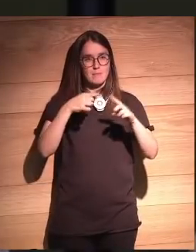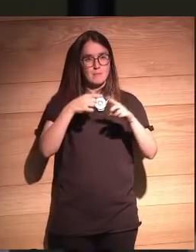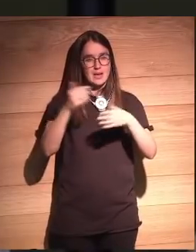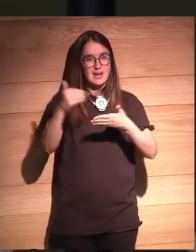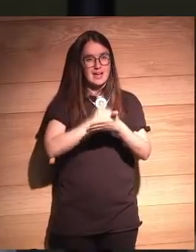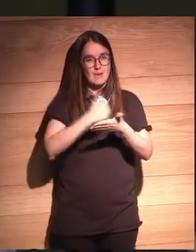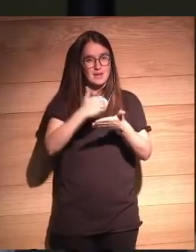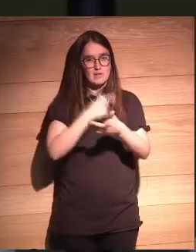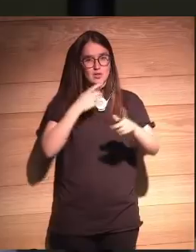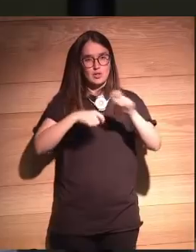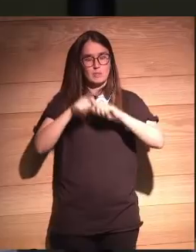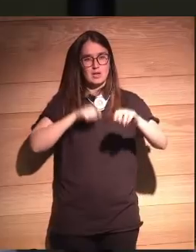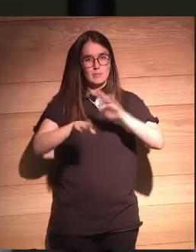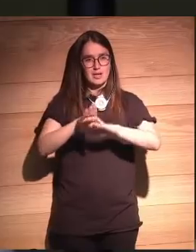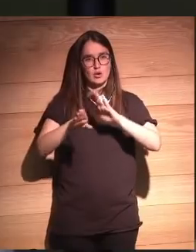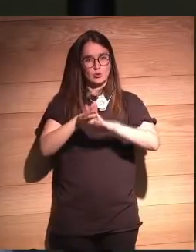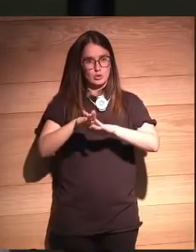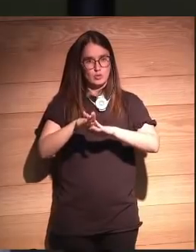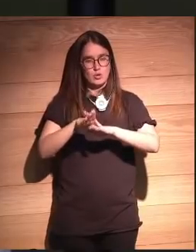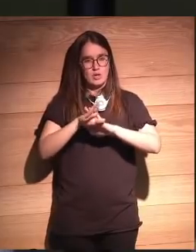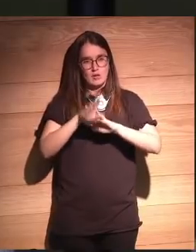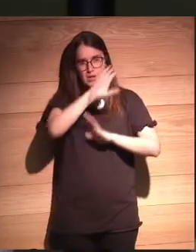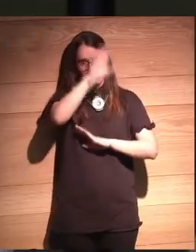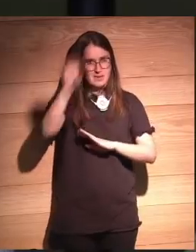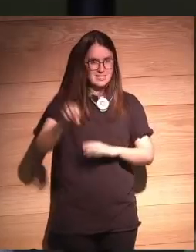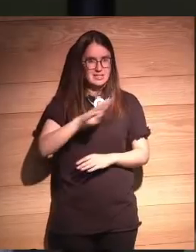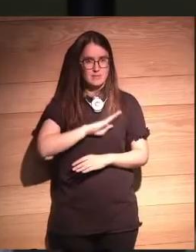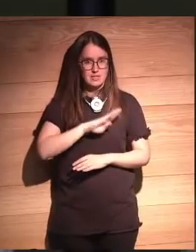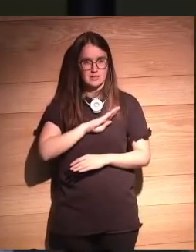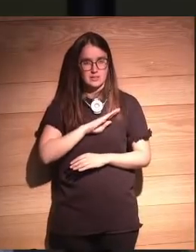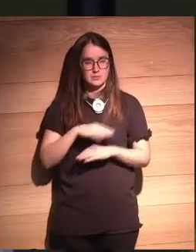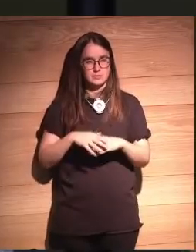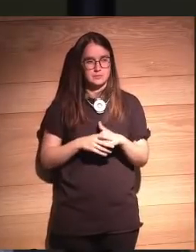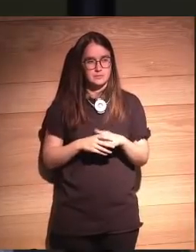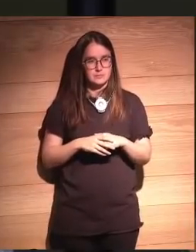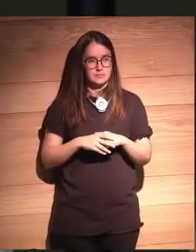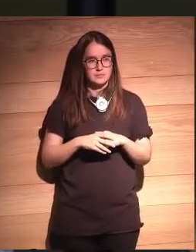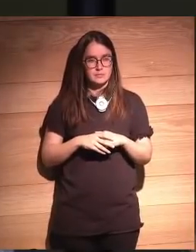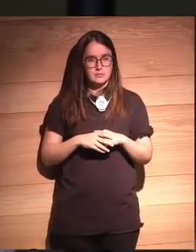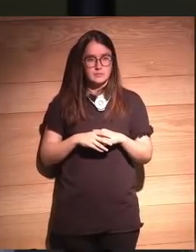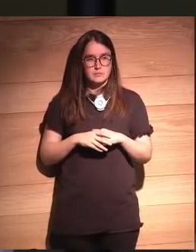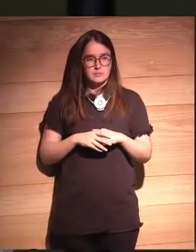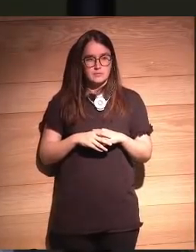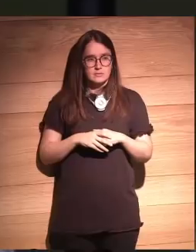beneficio del mercado de la vivienda en muchos países.